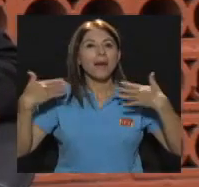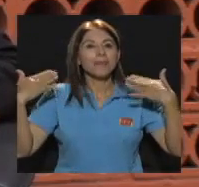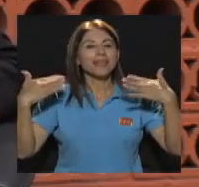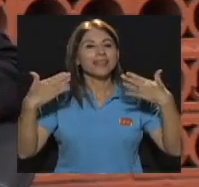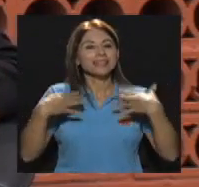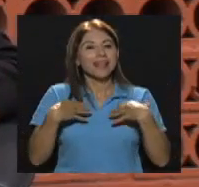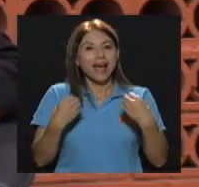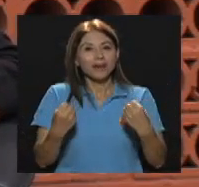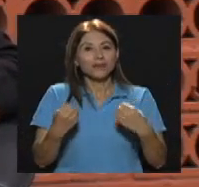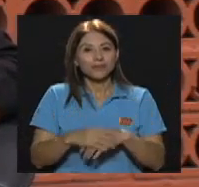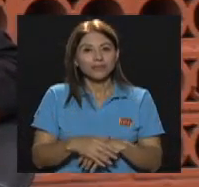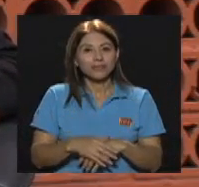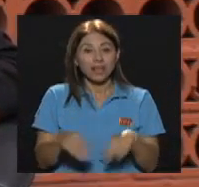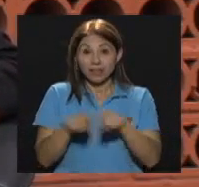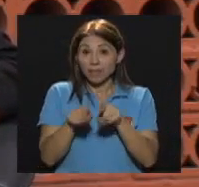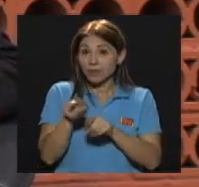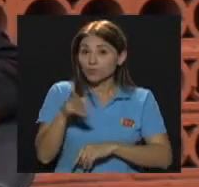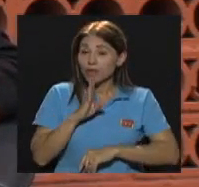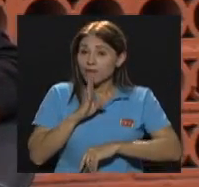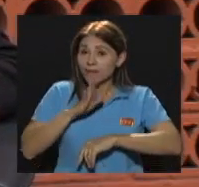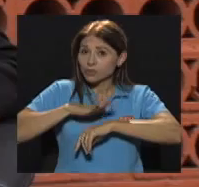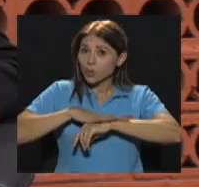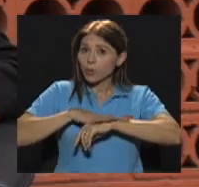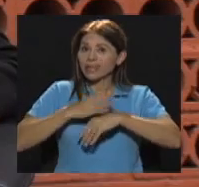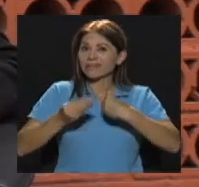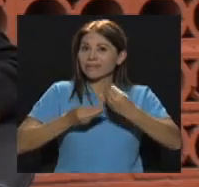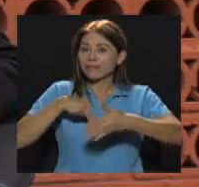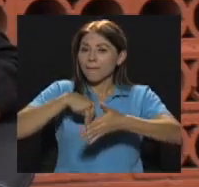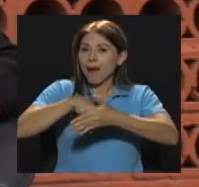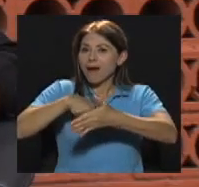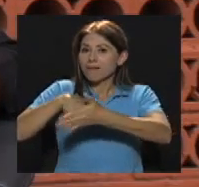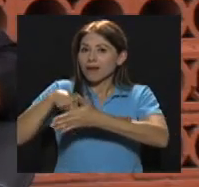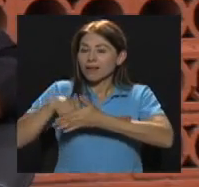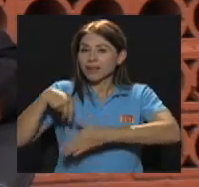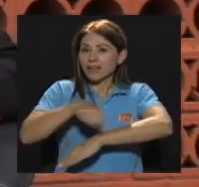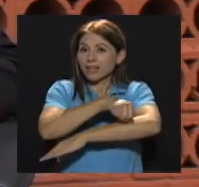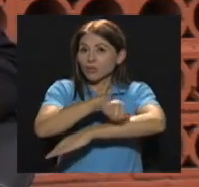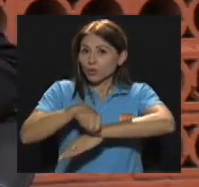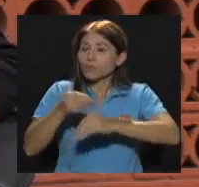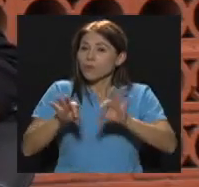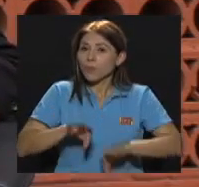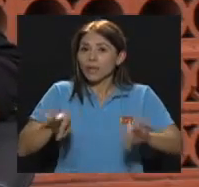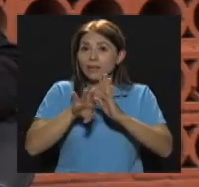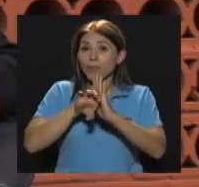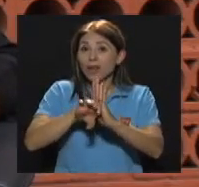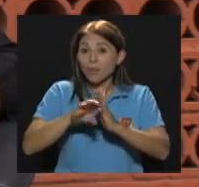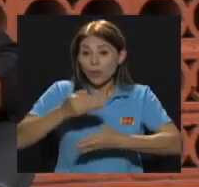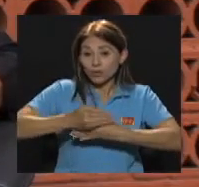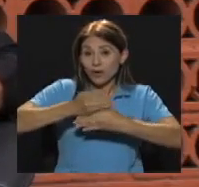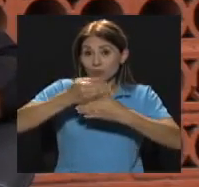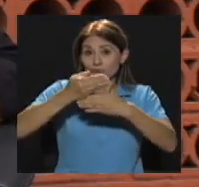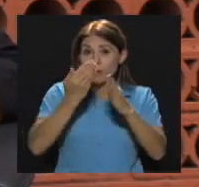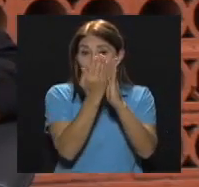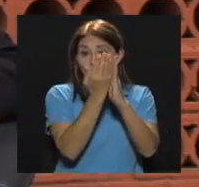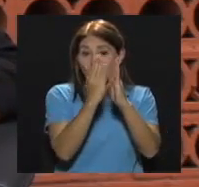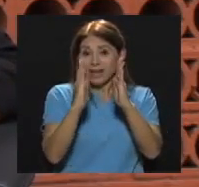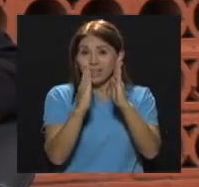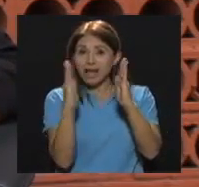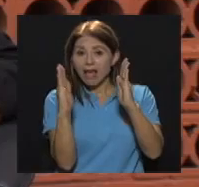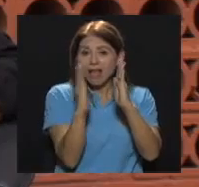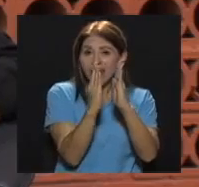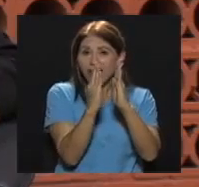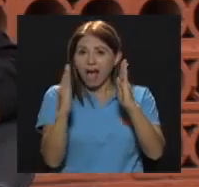tocaba sobre las barreras arquitectónicas son fundamentales también. Es decir, los anchos de puertas, el tema del uso